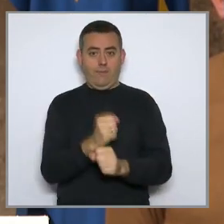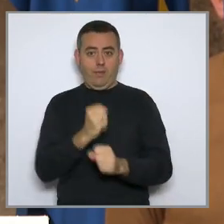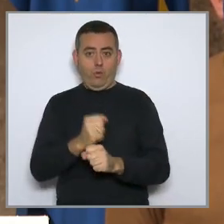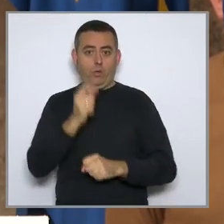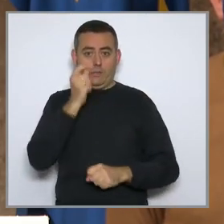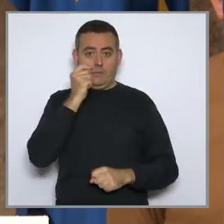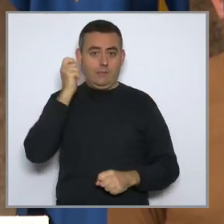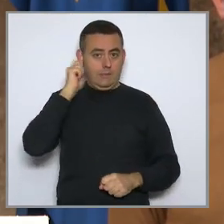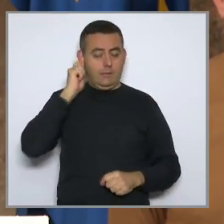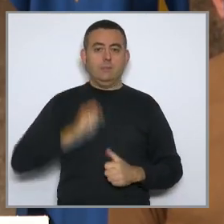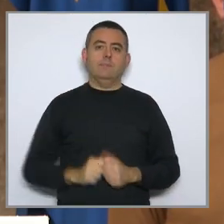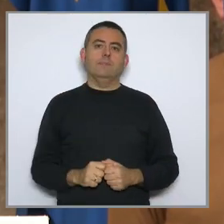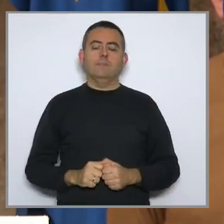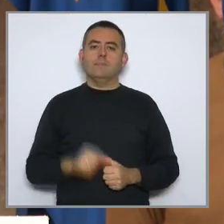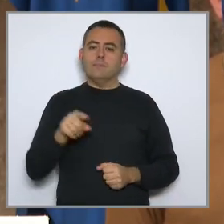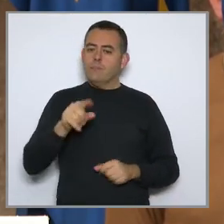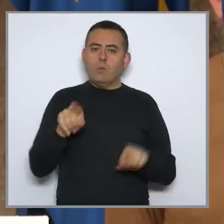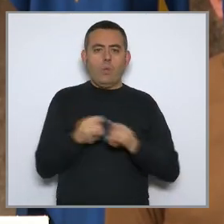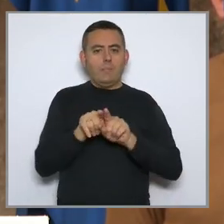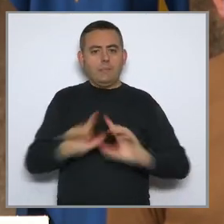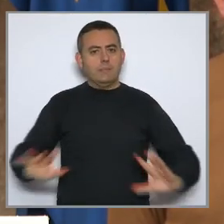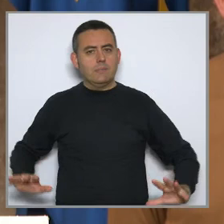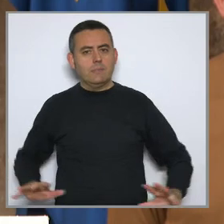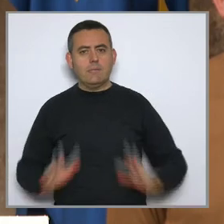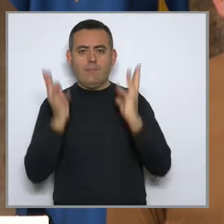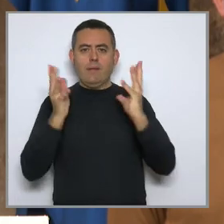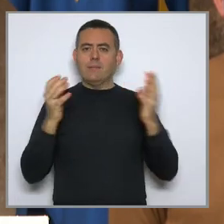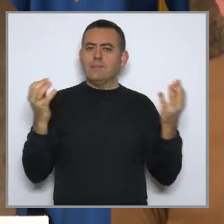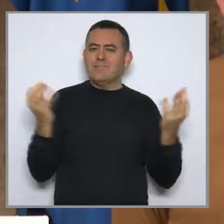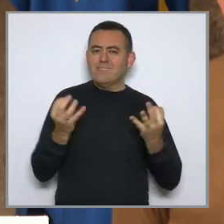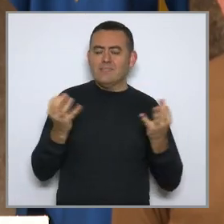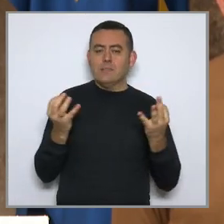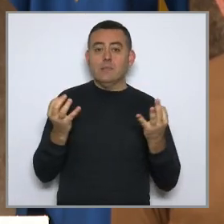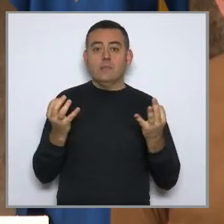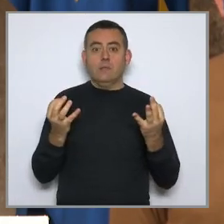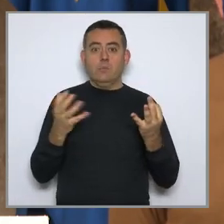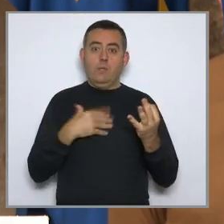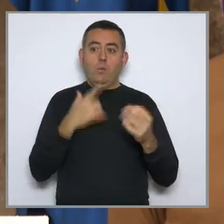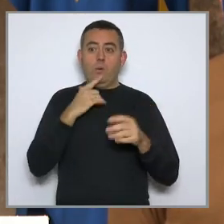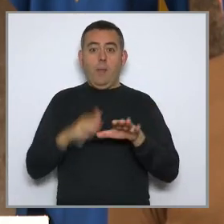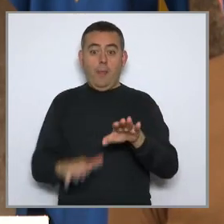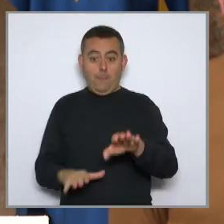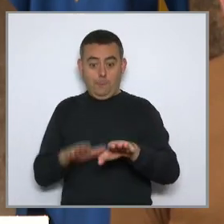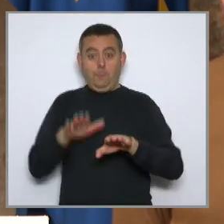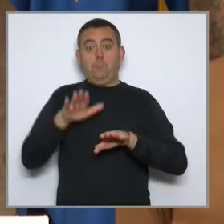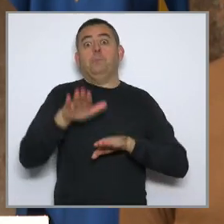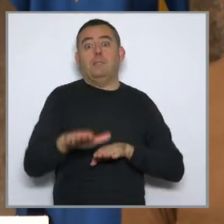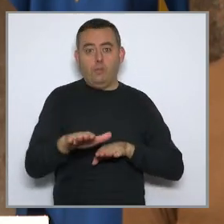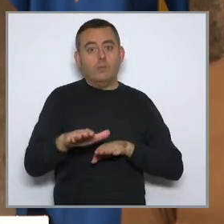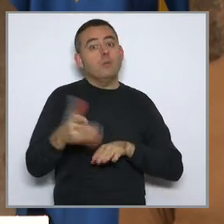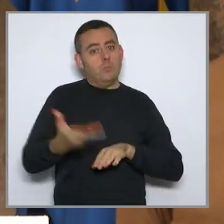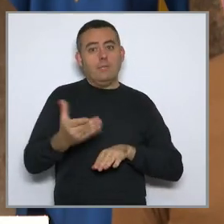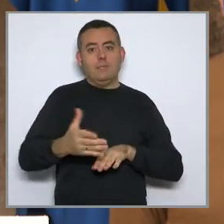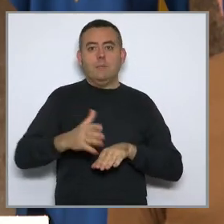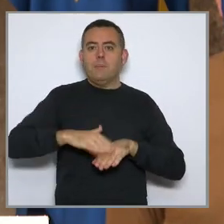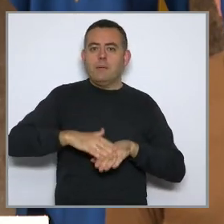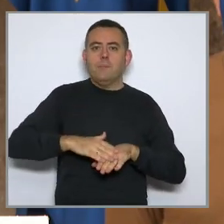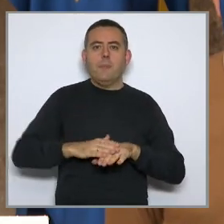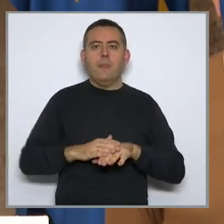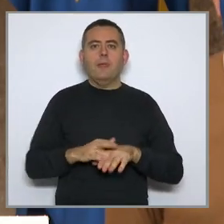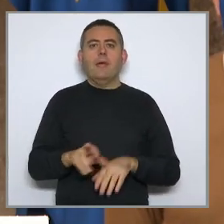salvavidas, un paso intermedio hacia lo que tiene que ser el objetivo de todos, que es la reactivación